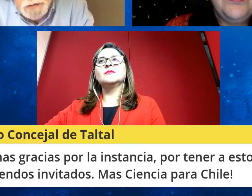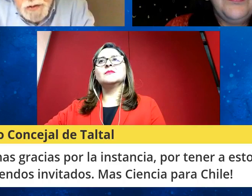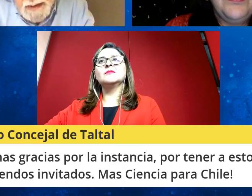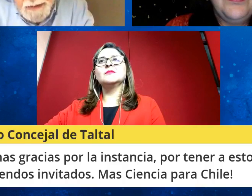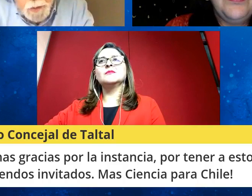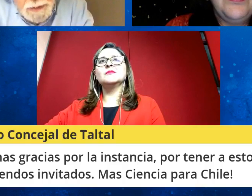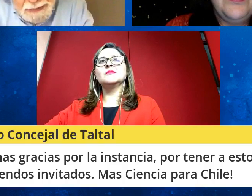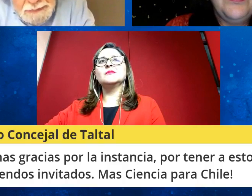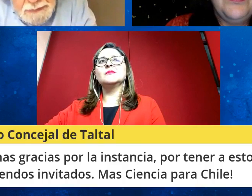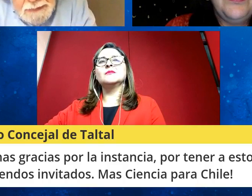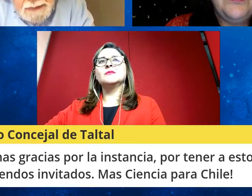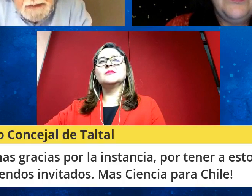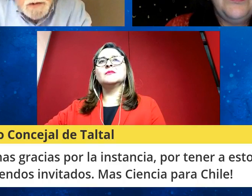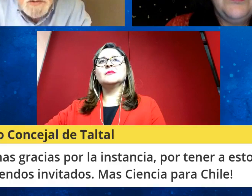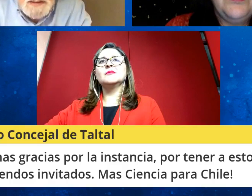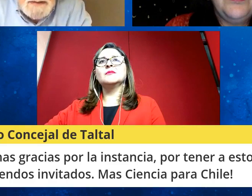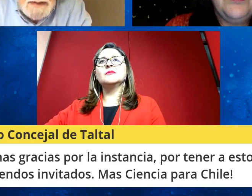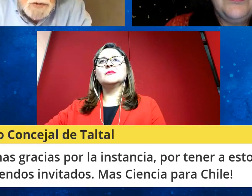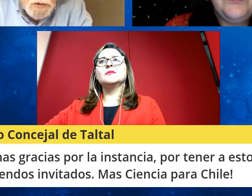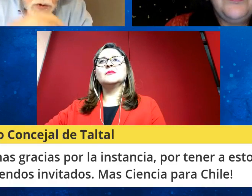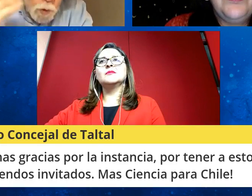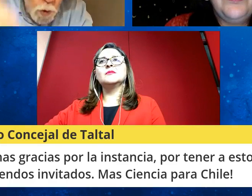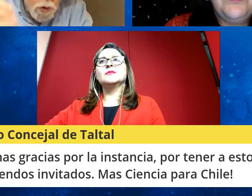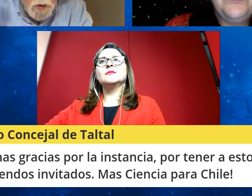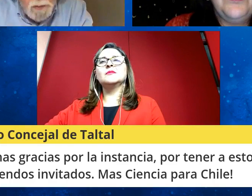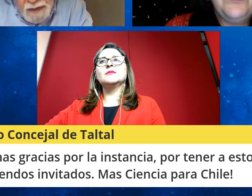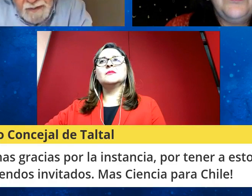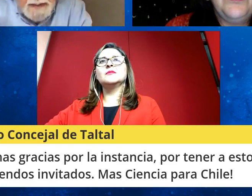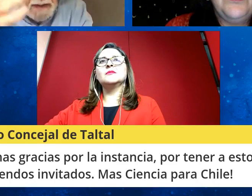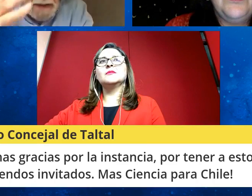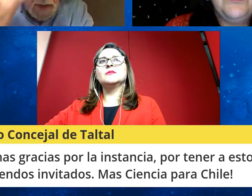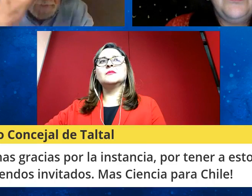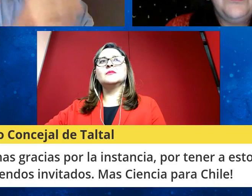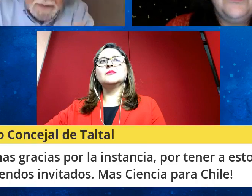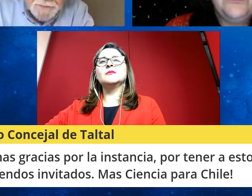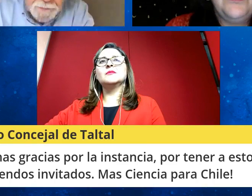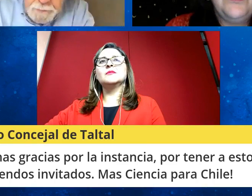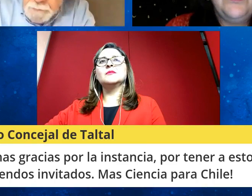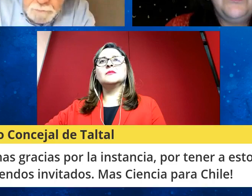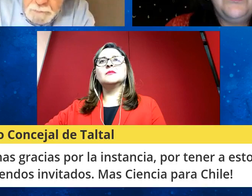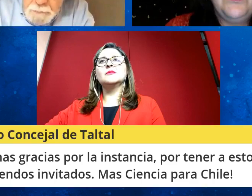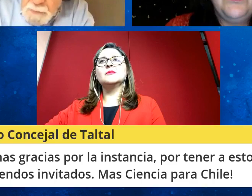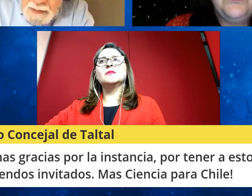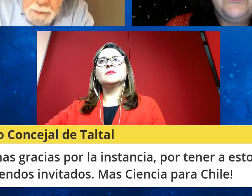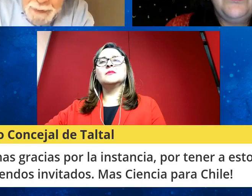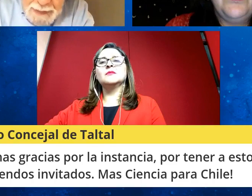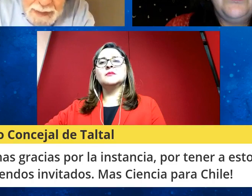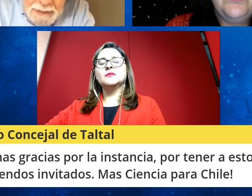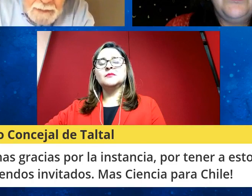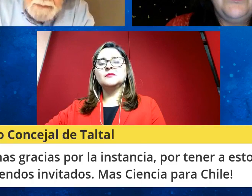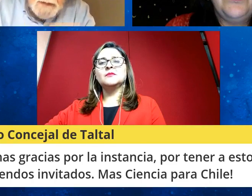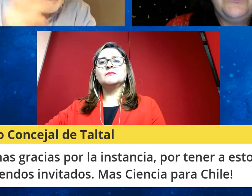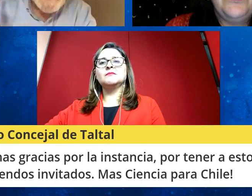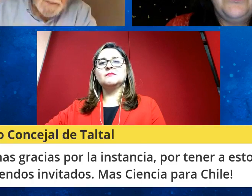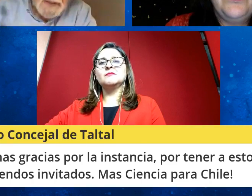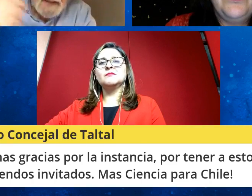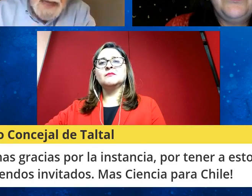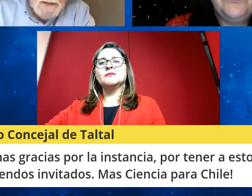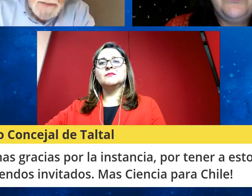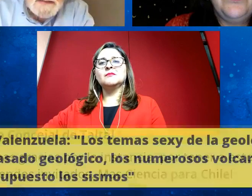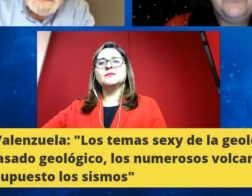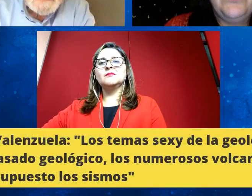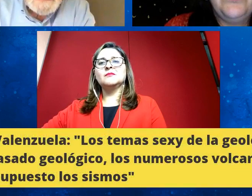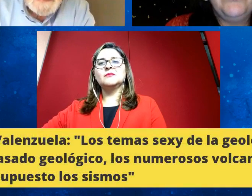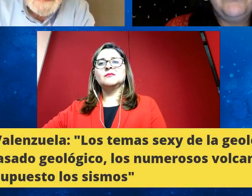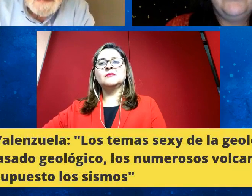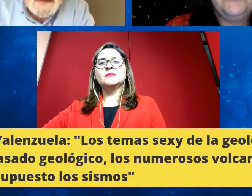ninguna persona en el lugar. Entonces, tanto Tololo como La Silla, Las Campanas y Paranal, bueno, y también